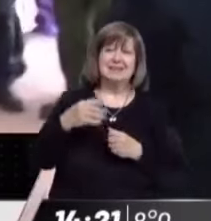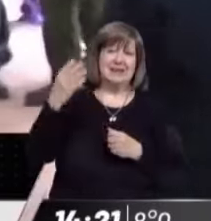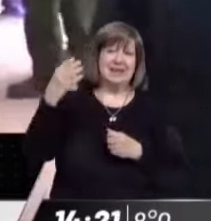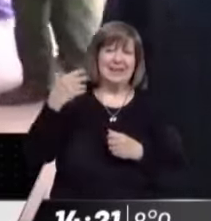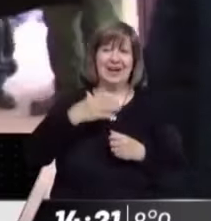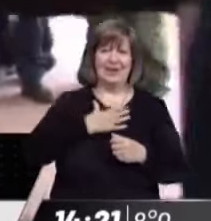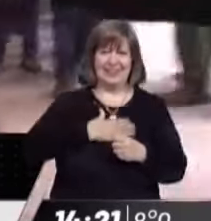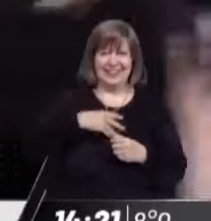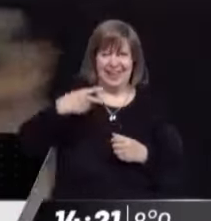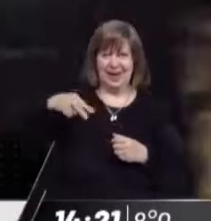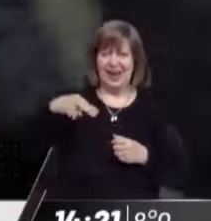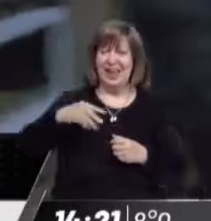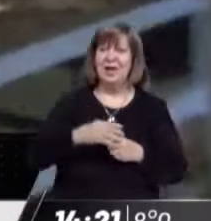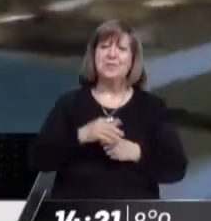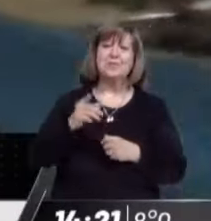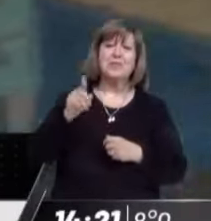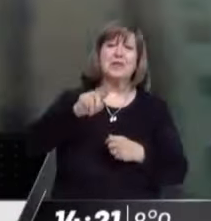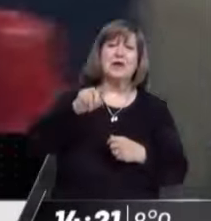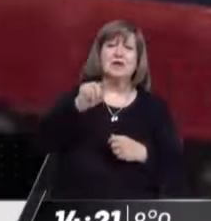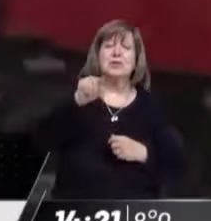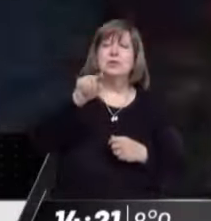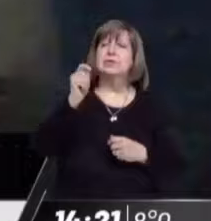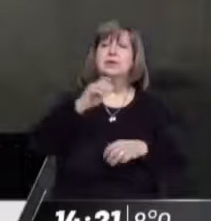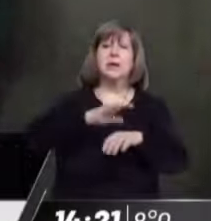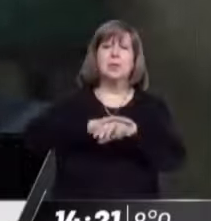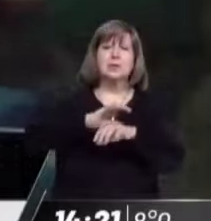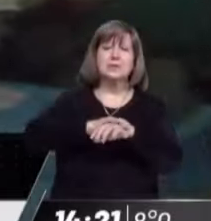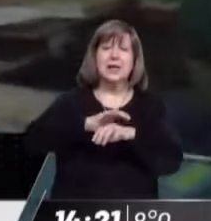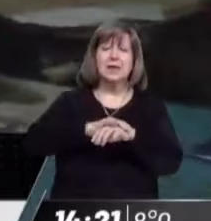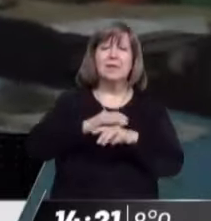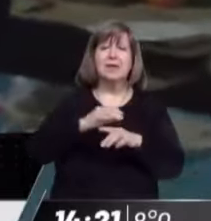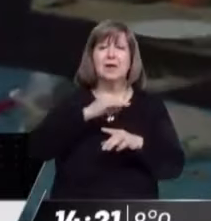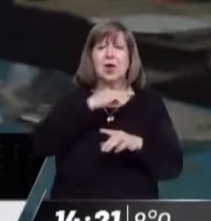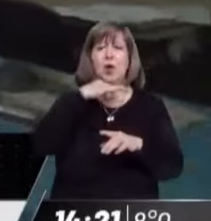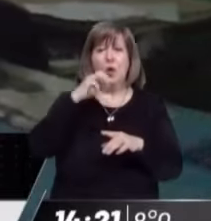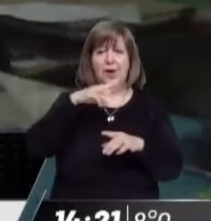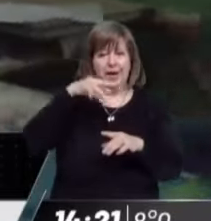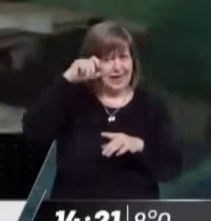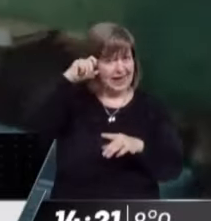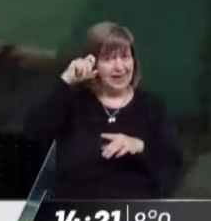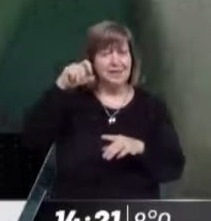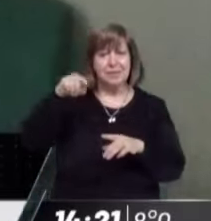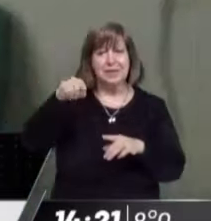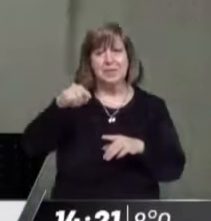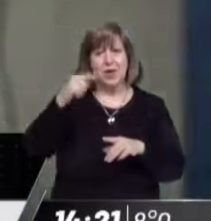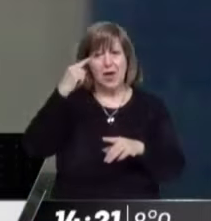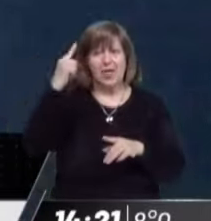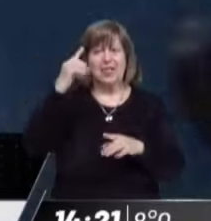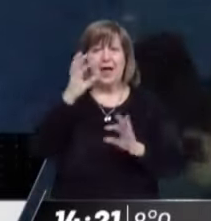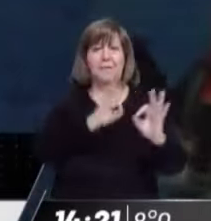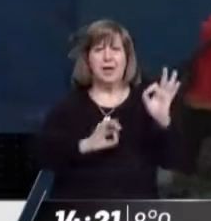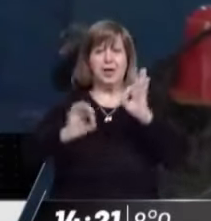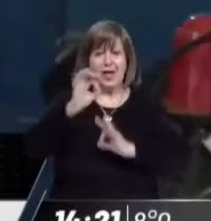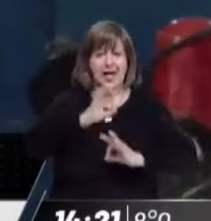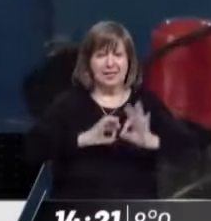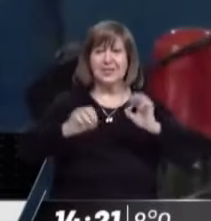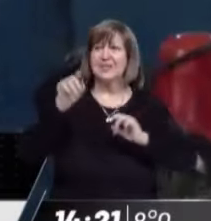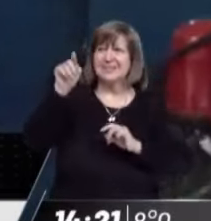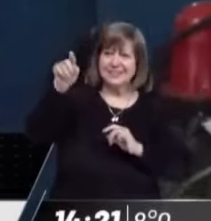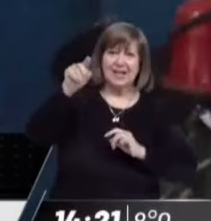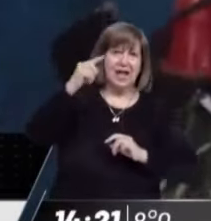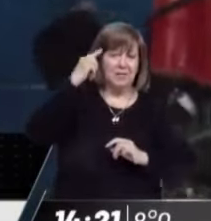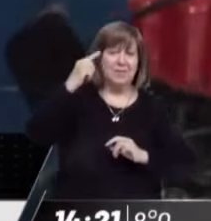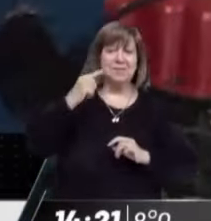llamaba? El encargado de la parte de automotores, que es Jorge Moraga, que fue el hacedor, obviamente, del proyecto de nuestro